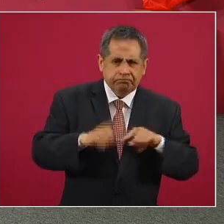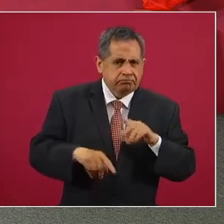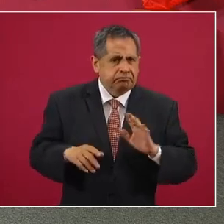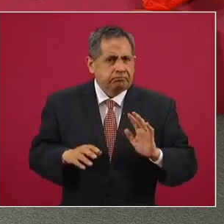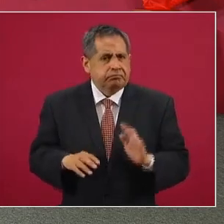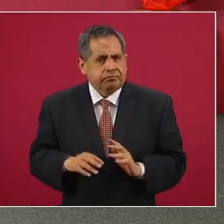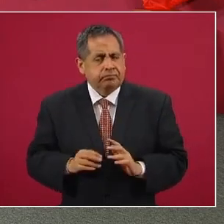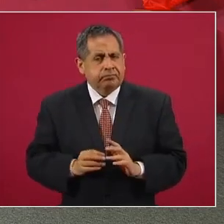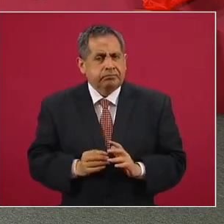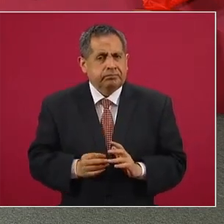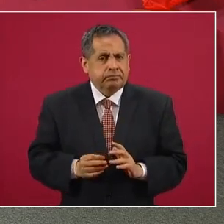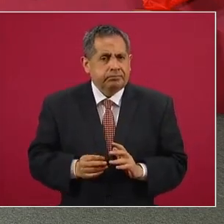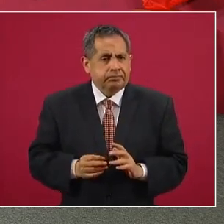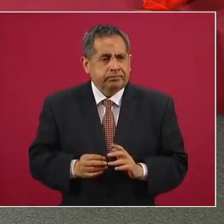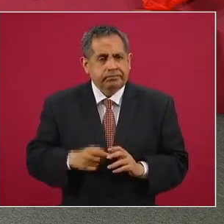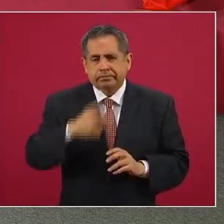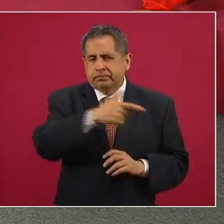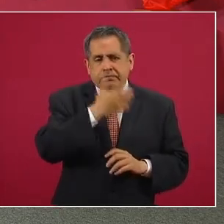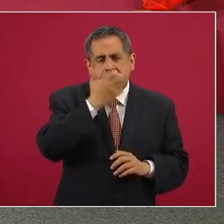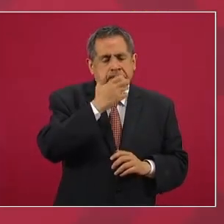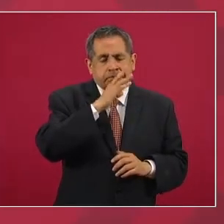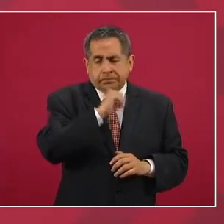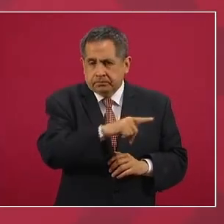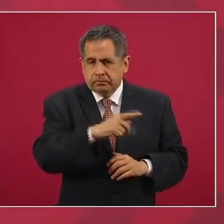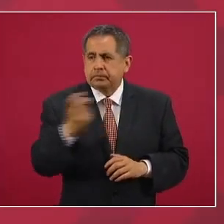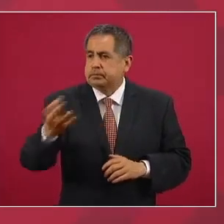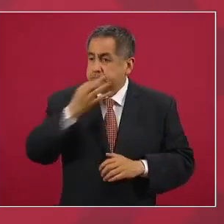con estas prácticas, ¿no?,